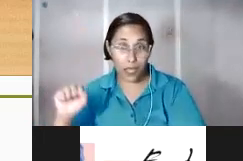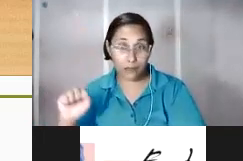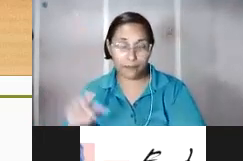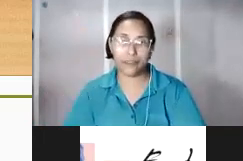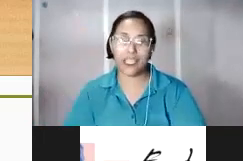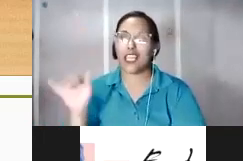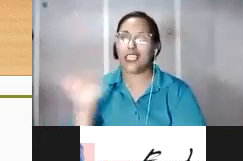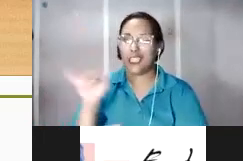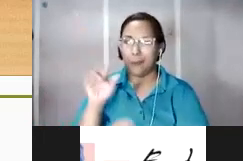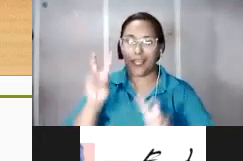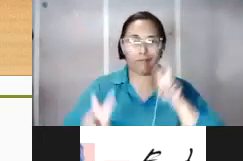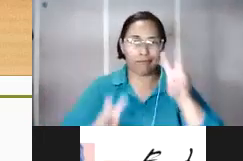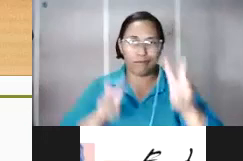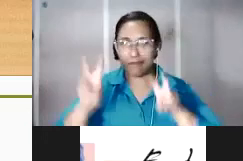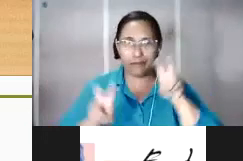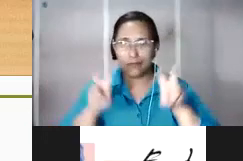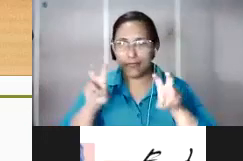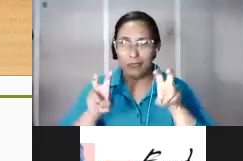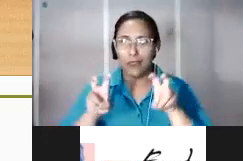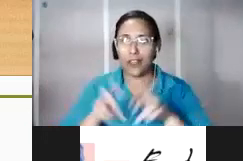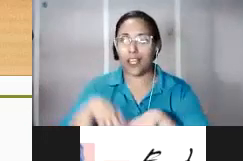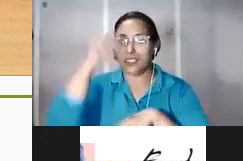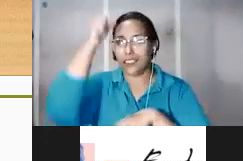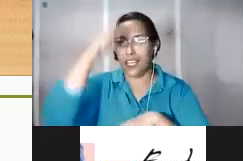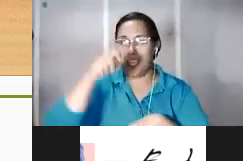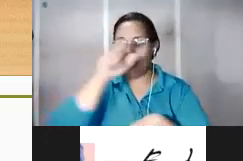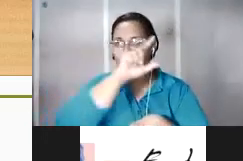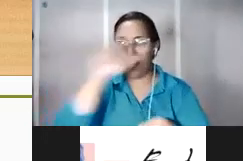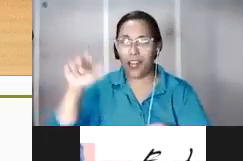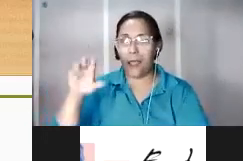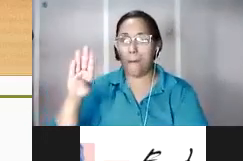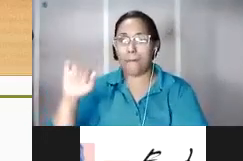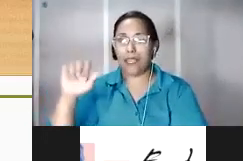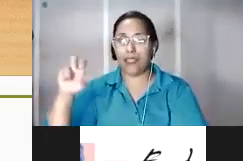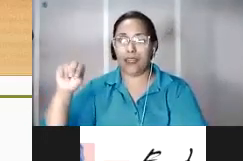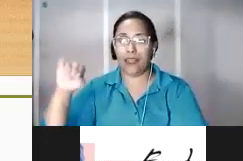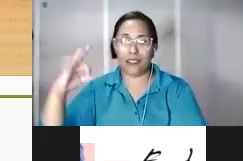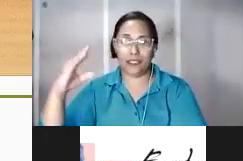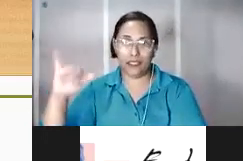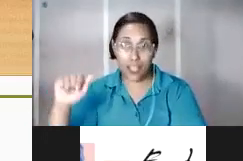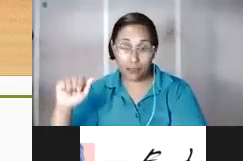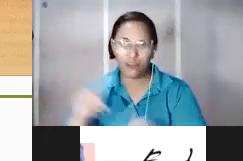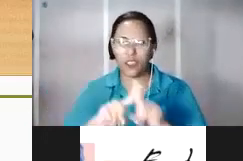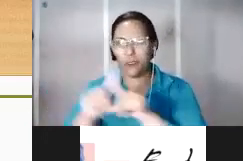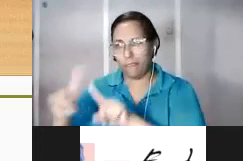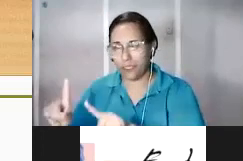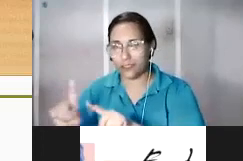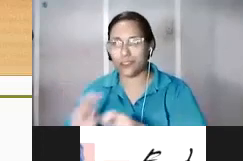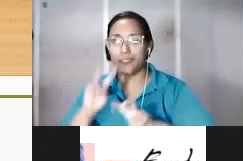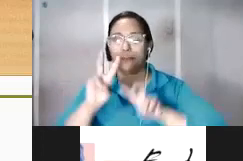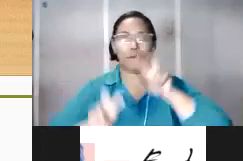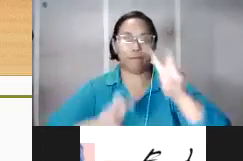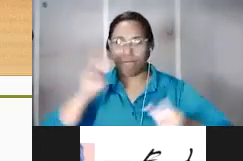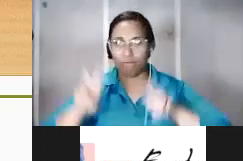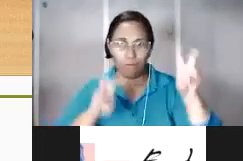carnaval de Venecia, entre tantos otros, ¿no? Los carnavales tienen una